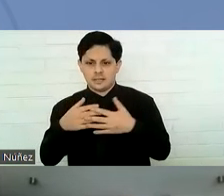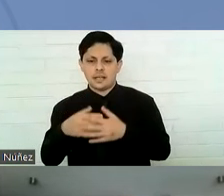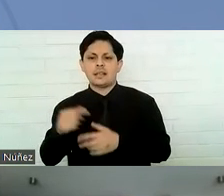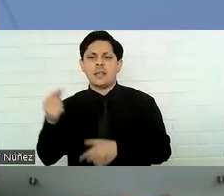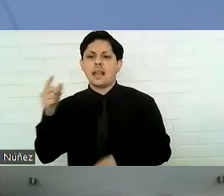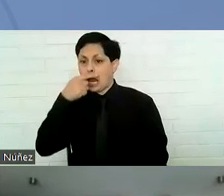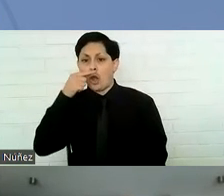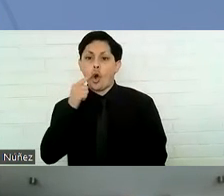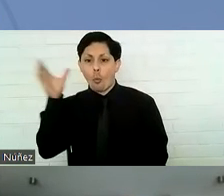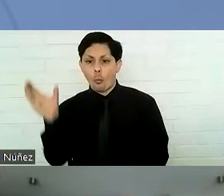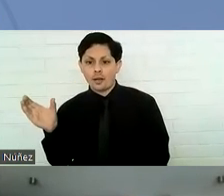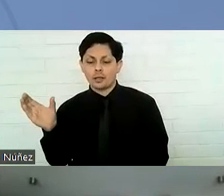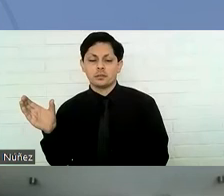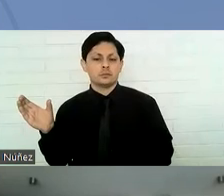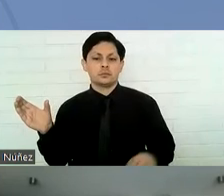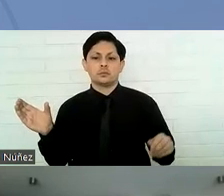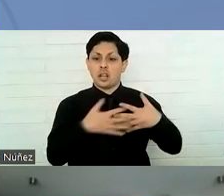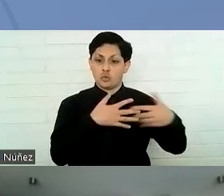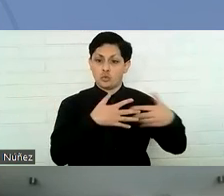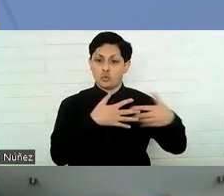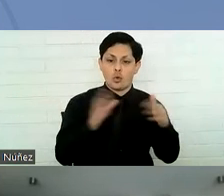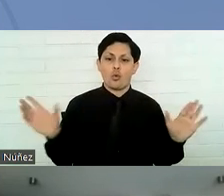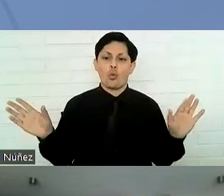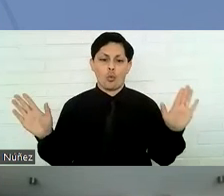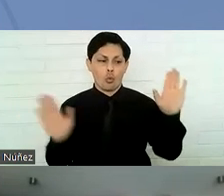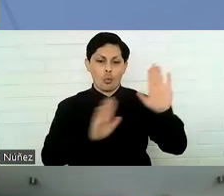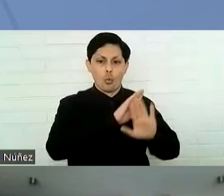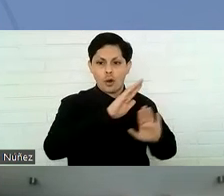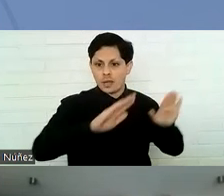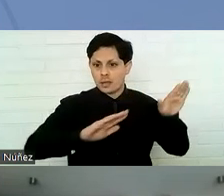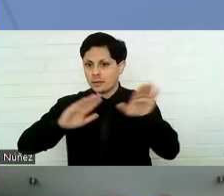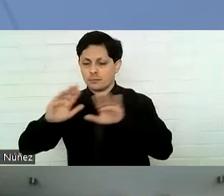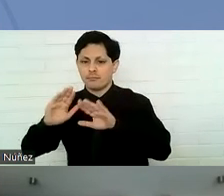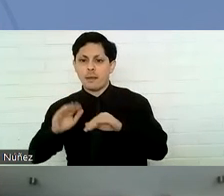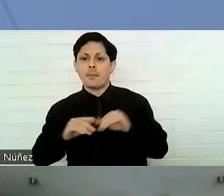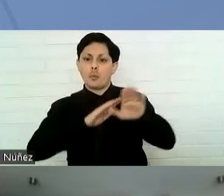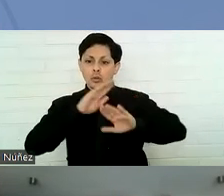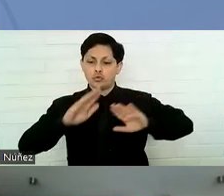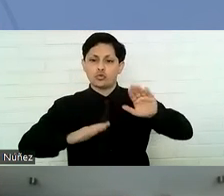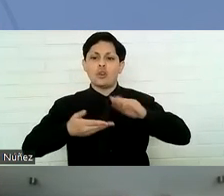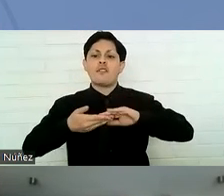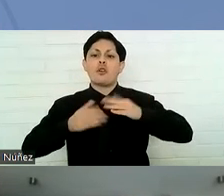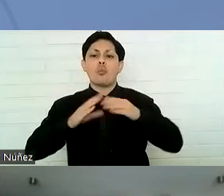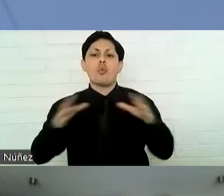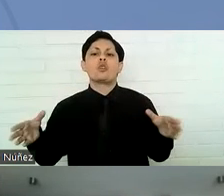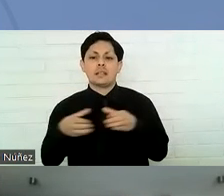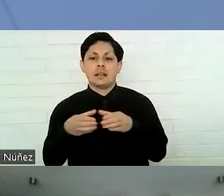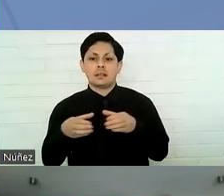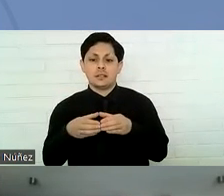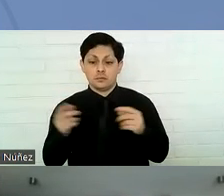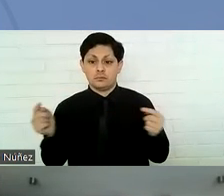la naturaleza, ideales altamente morales y de preocupación por el bien comunitario. Se